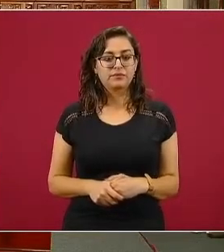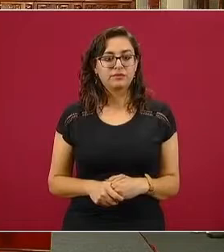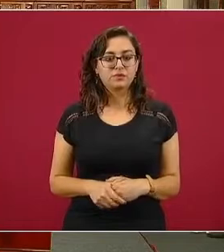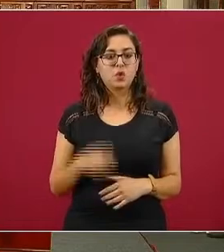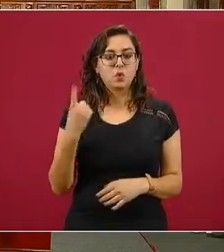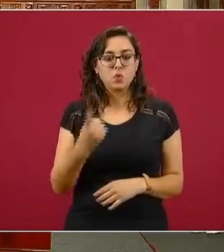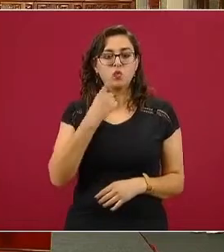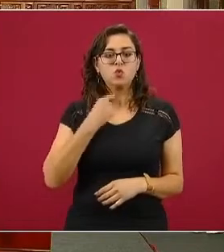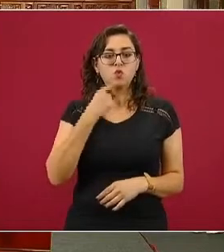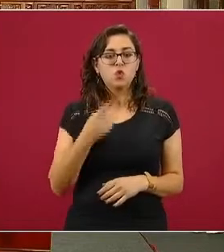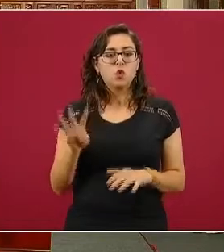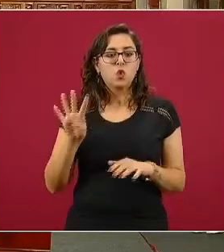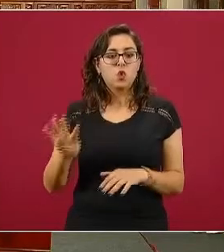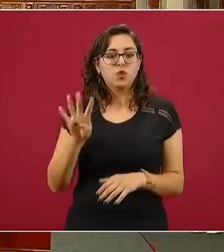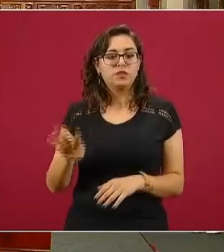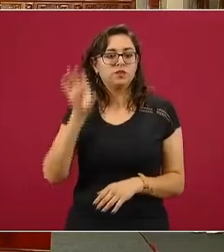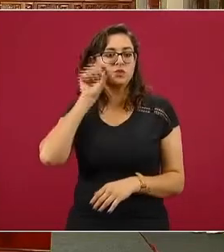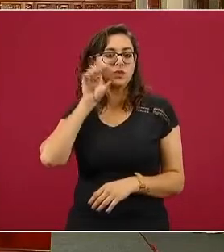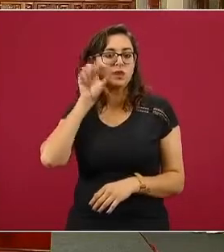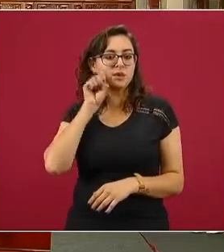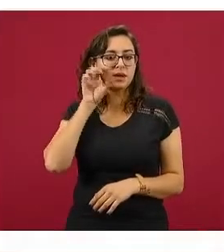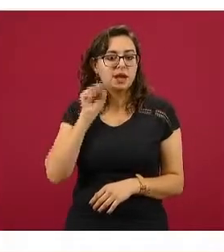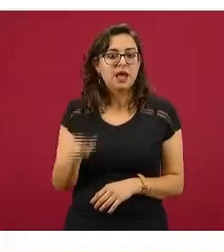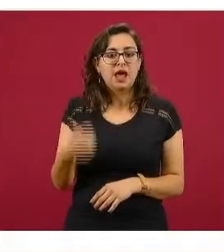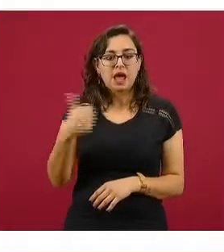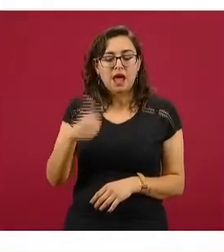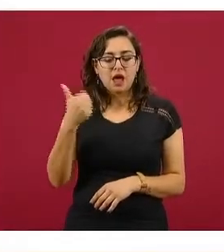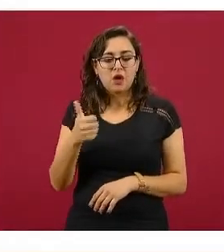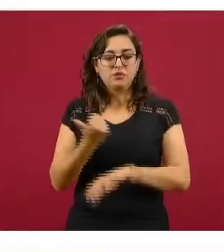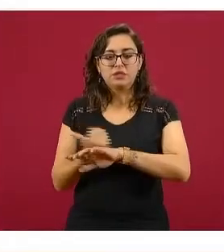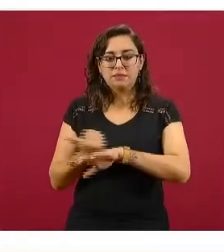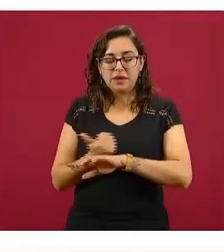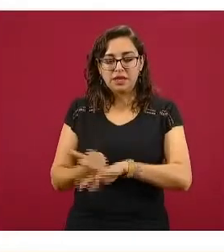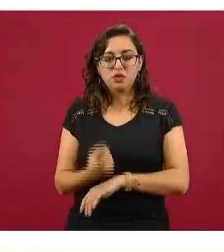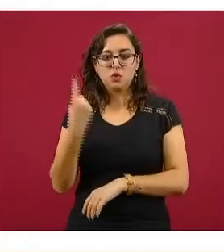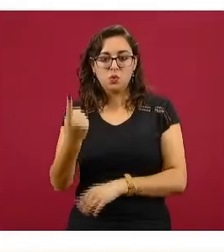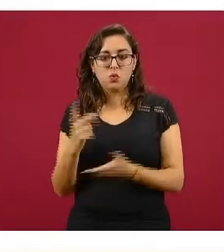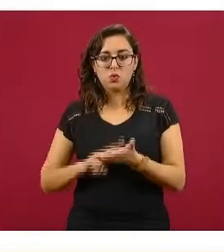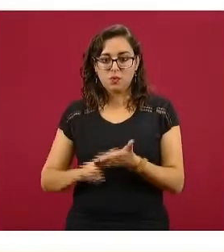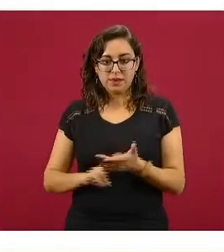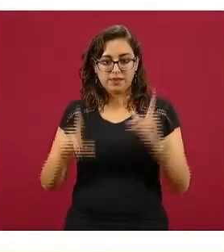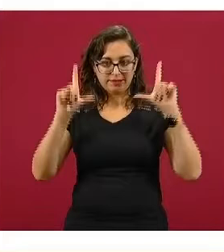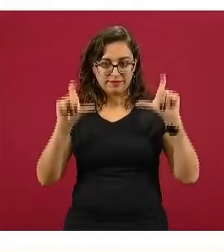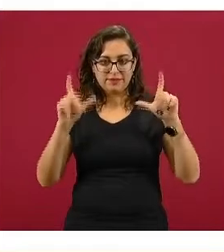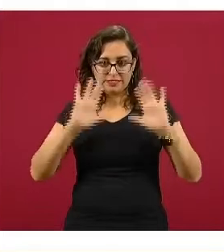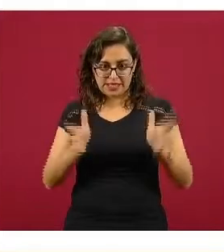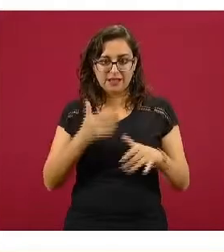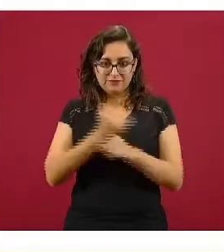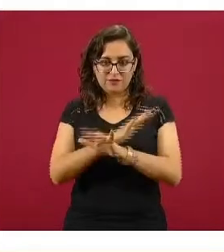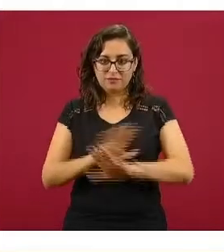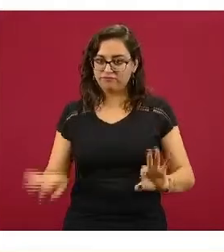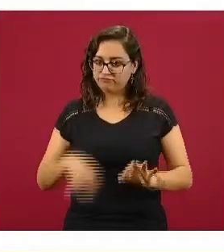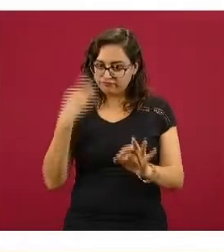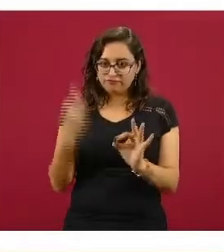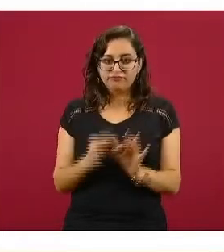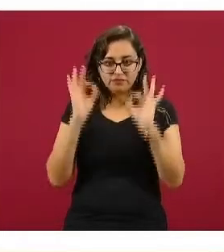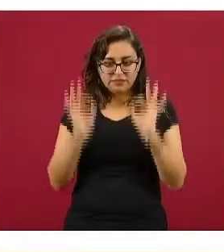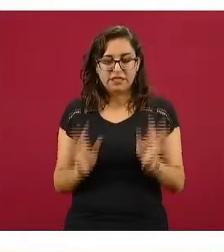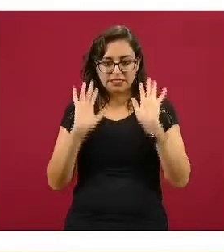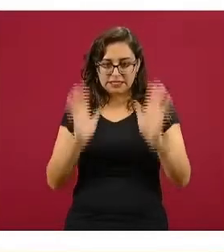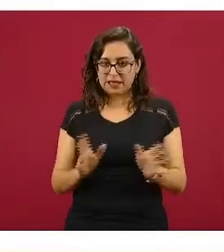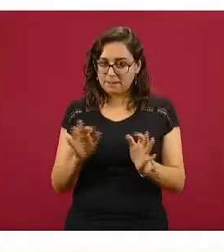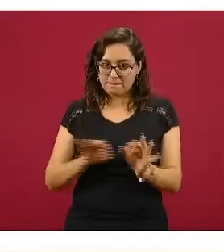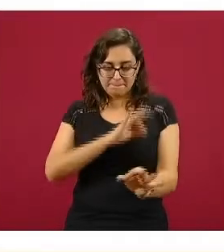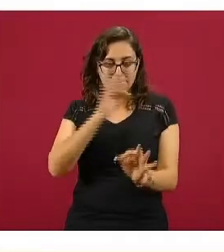Aquí está. Esta ya es corregida. Por favor, quien quiera publicarla, tómele fotos, y la que se sube a la página ya